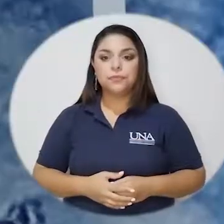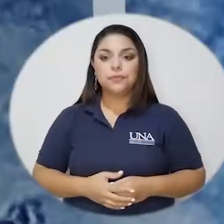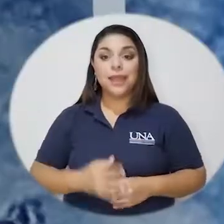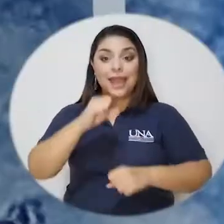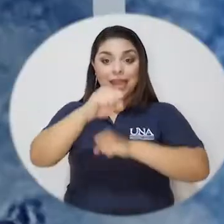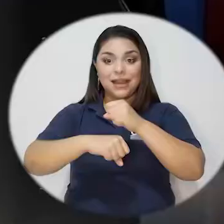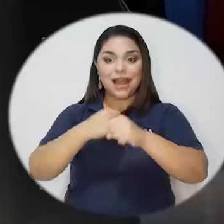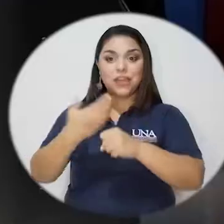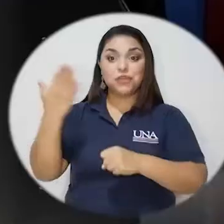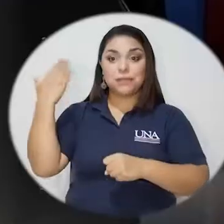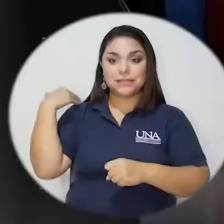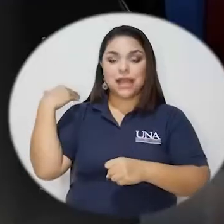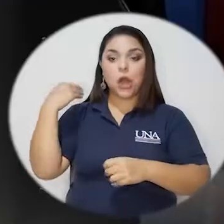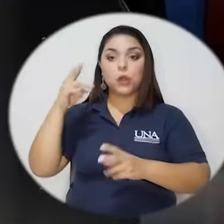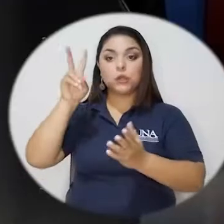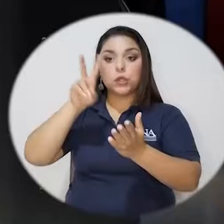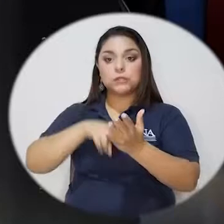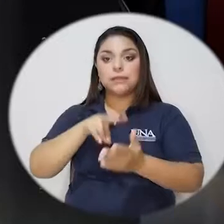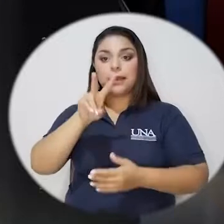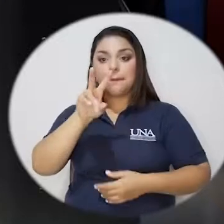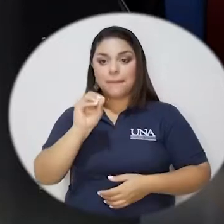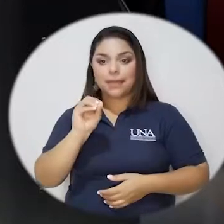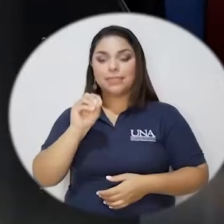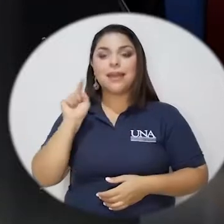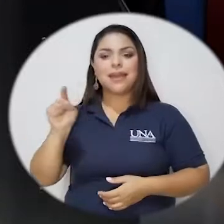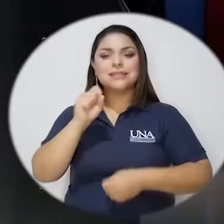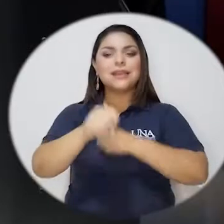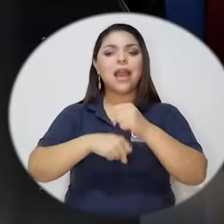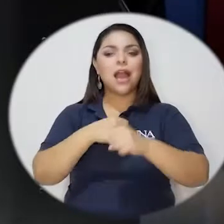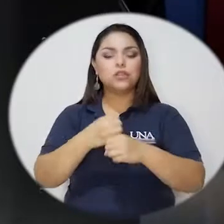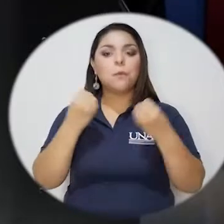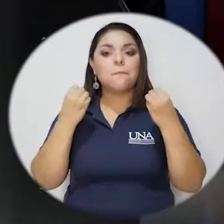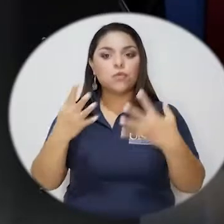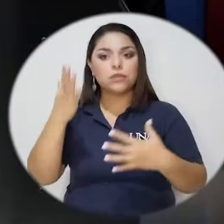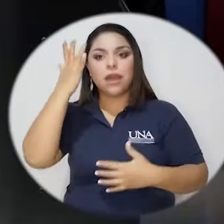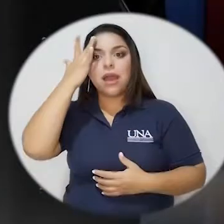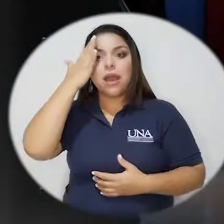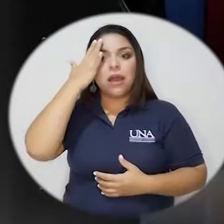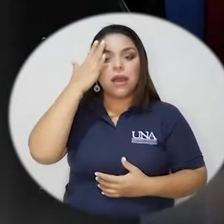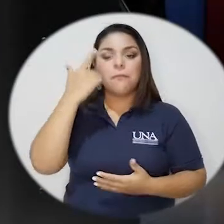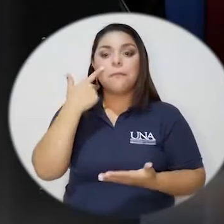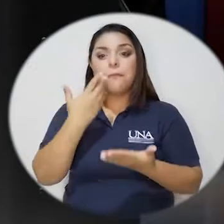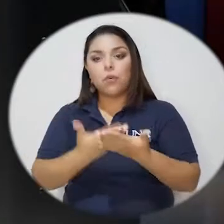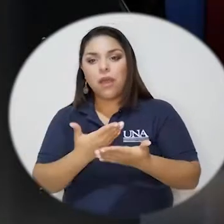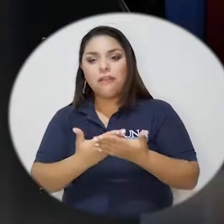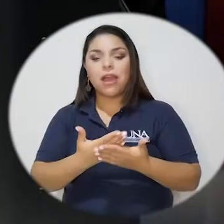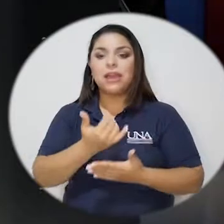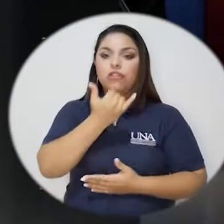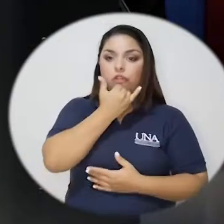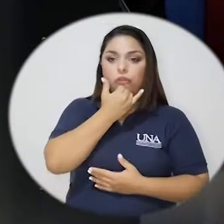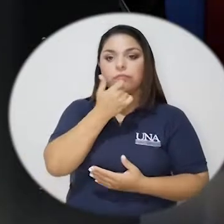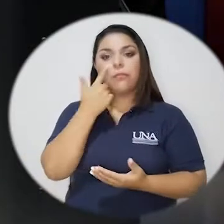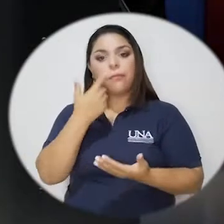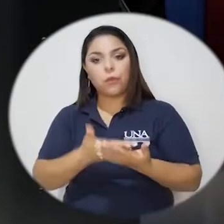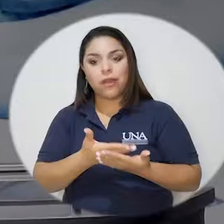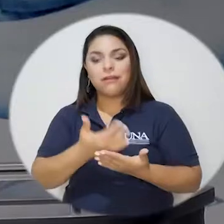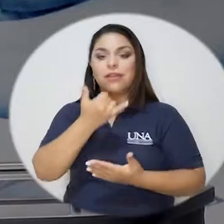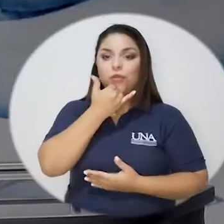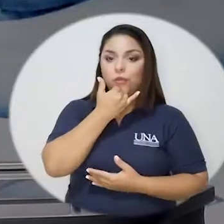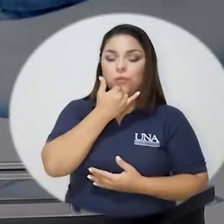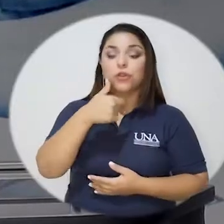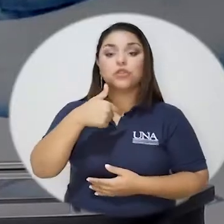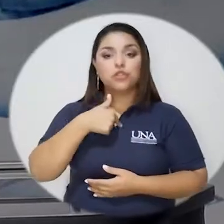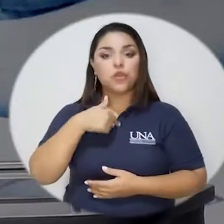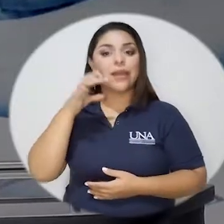recién concluyó, el 2020, fue un año de angustia y de mucho prueba y error.